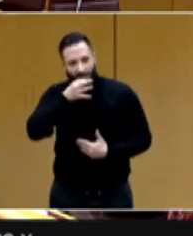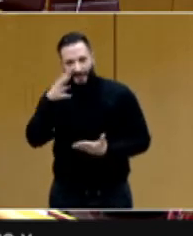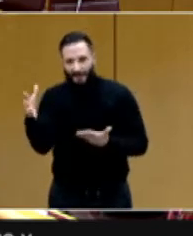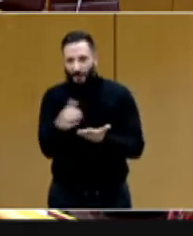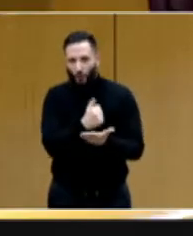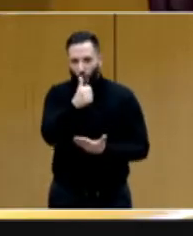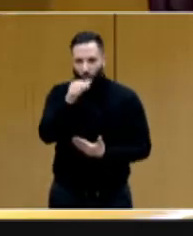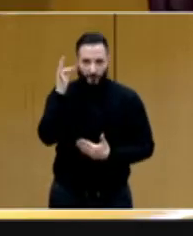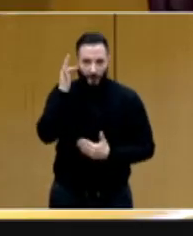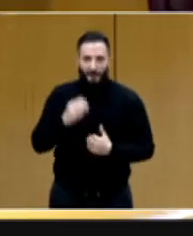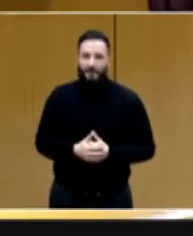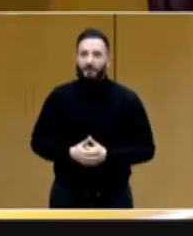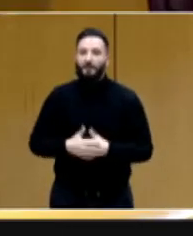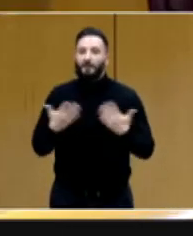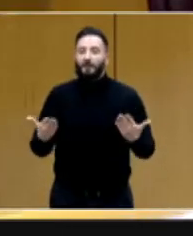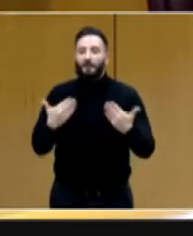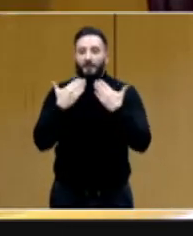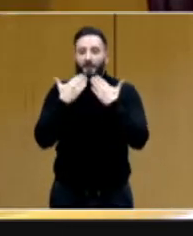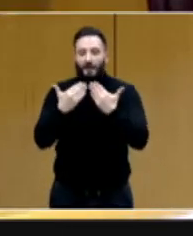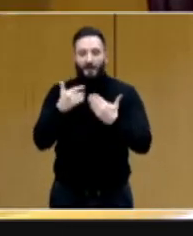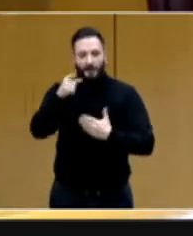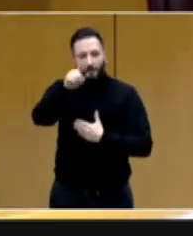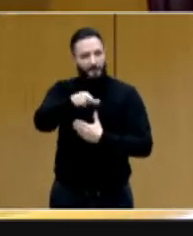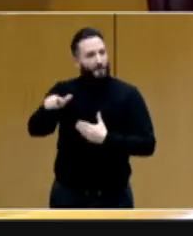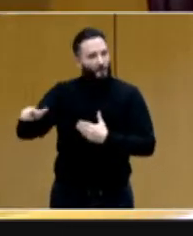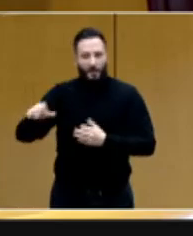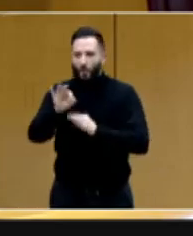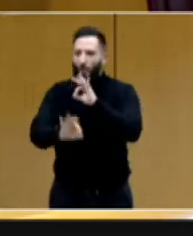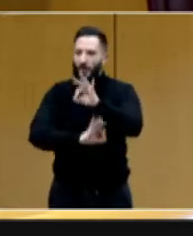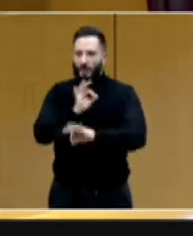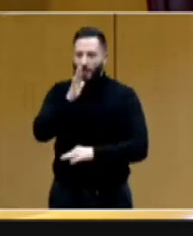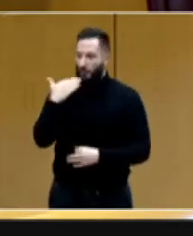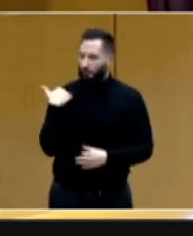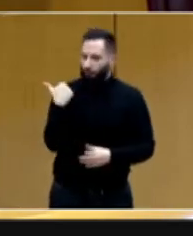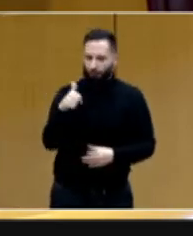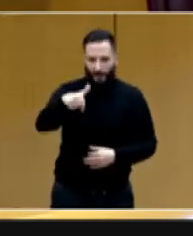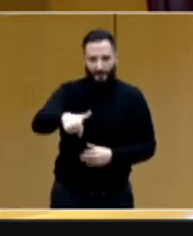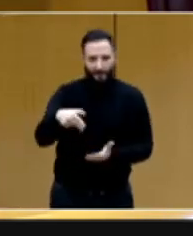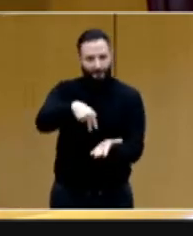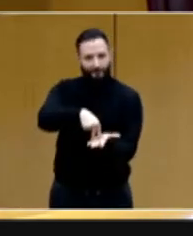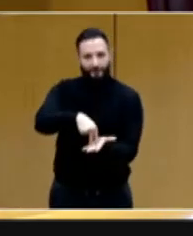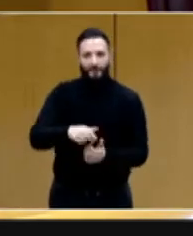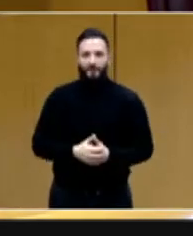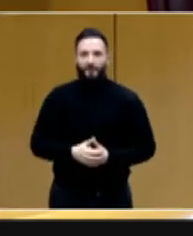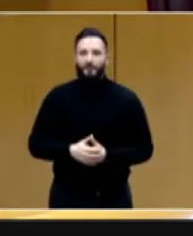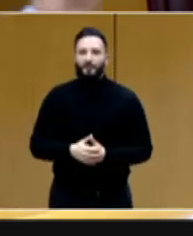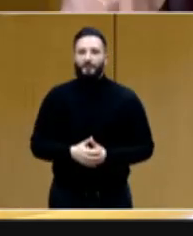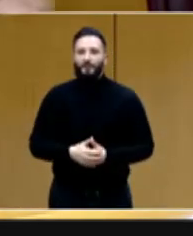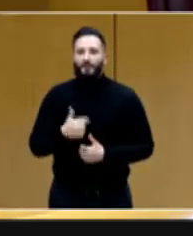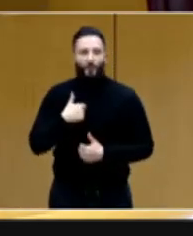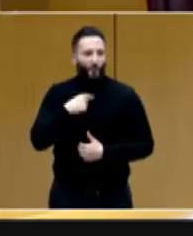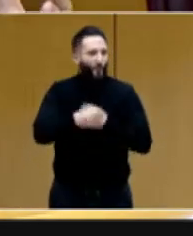gracias a los organizadores por llamarnos y no utilizo el programa y estático a todos los que estamos